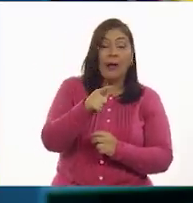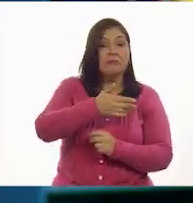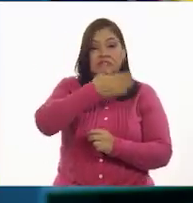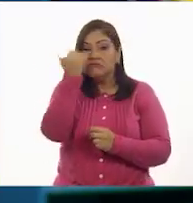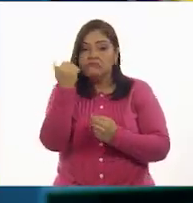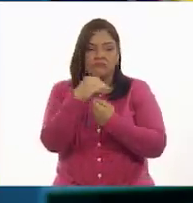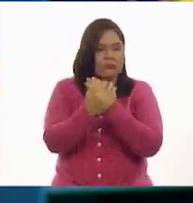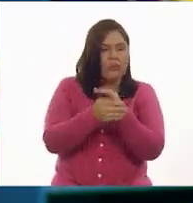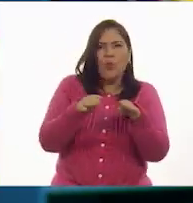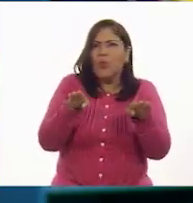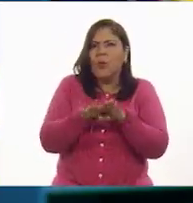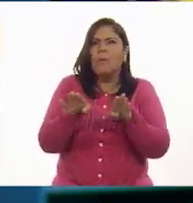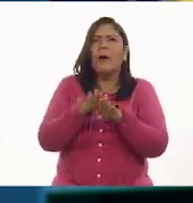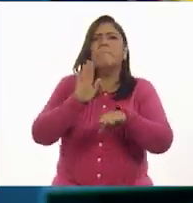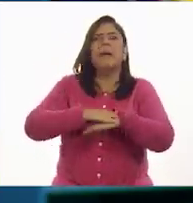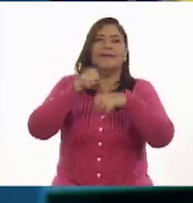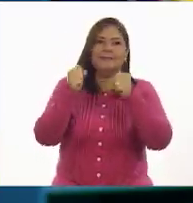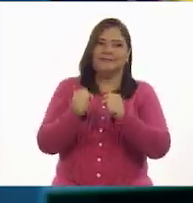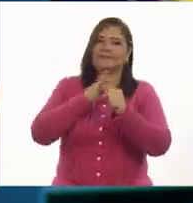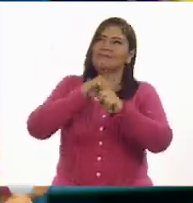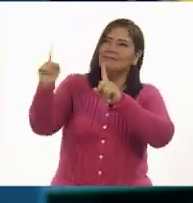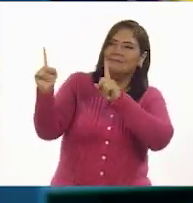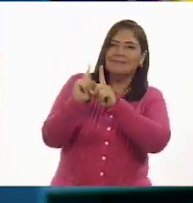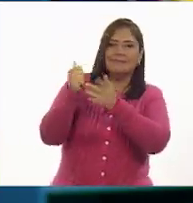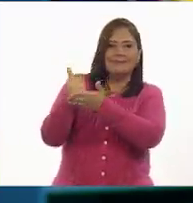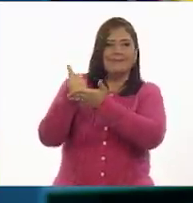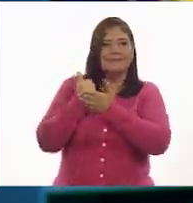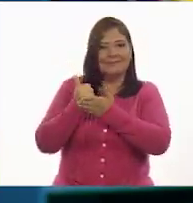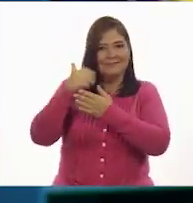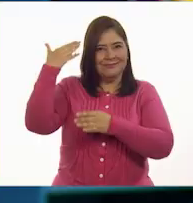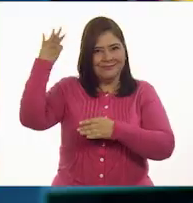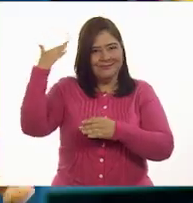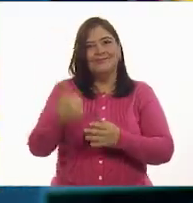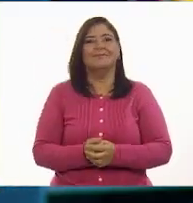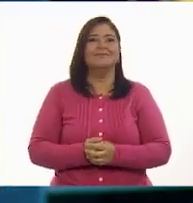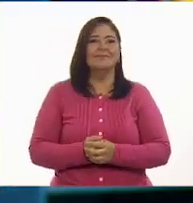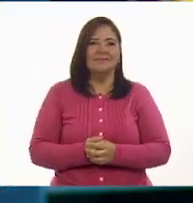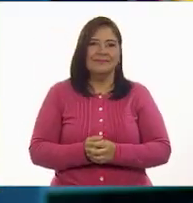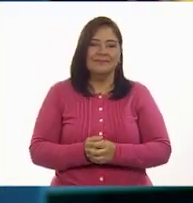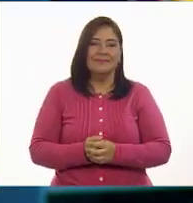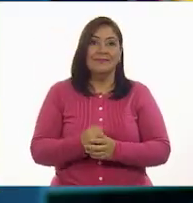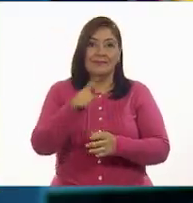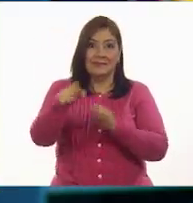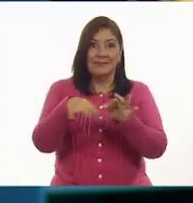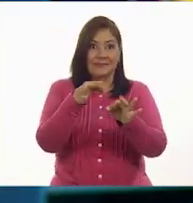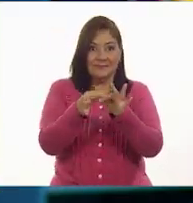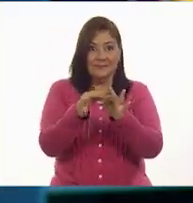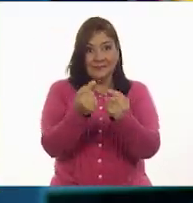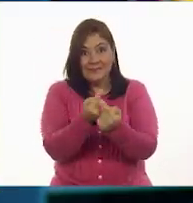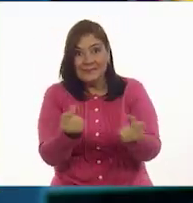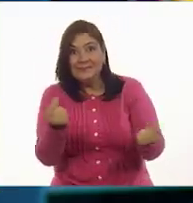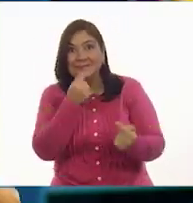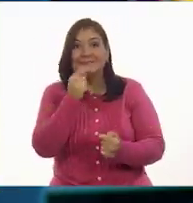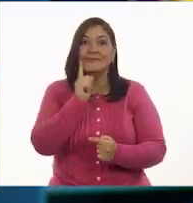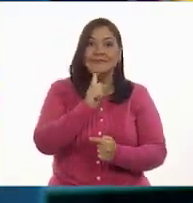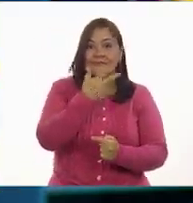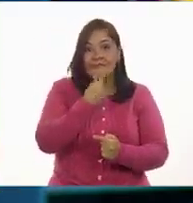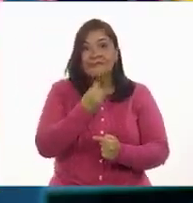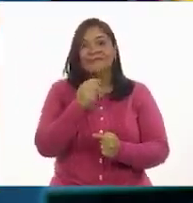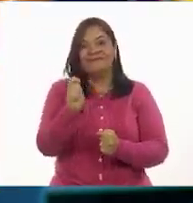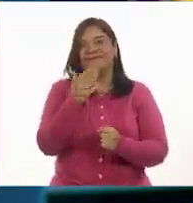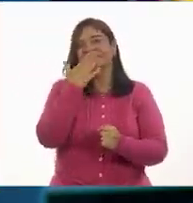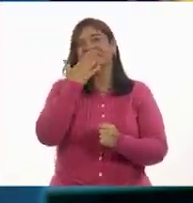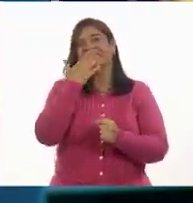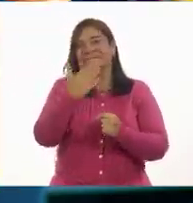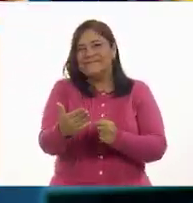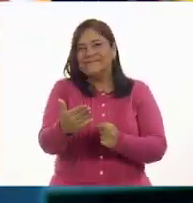sabes cómo hacerlo, pide ayuda en casa. ¿Lista? ¿Listo?